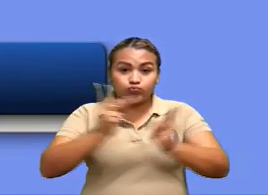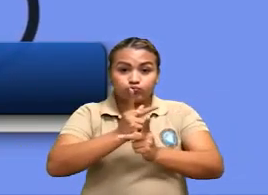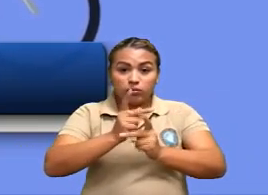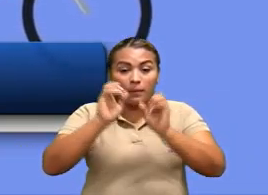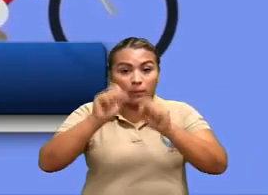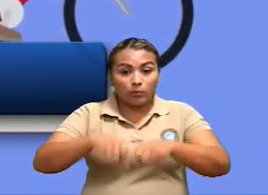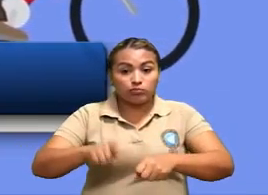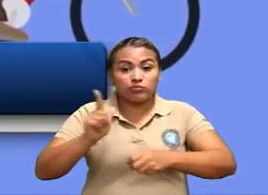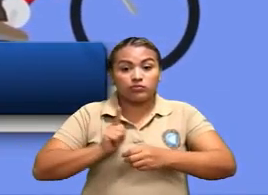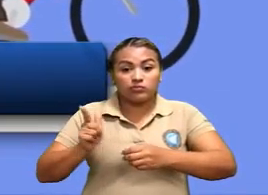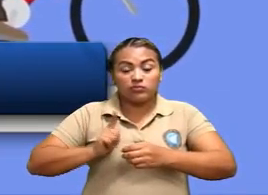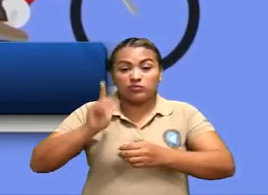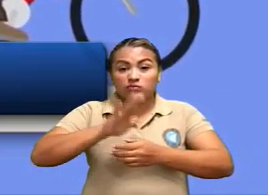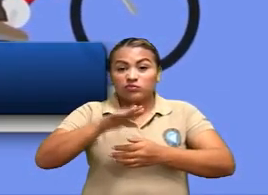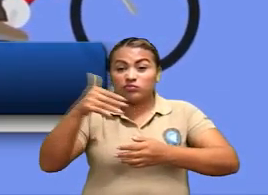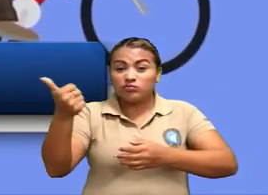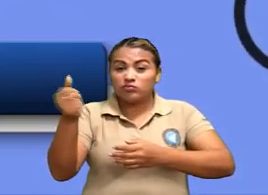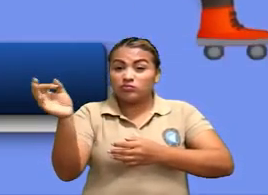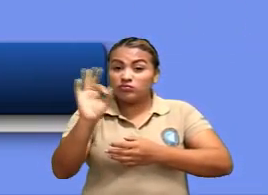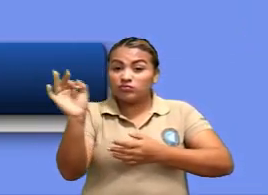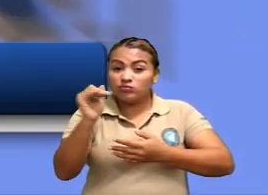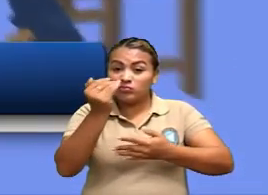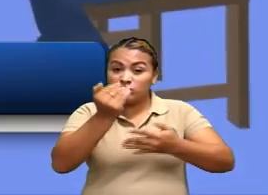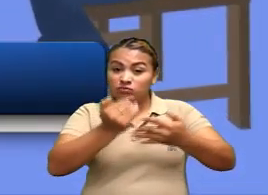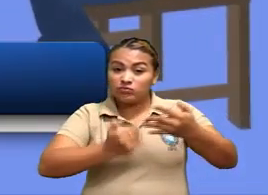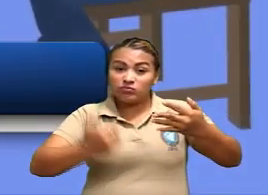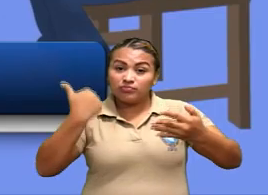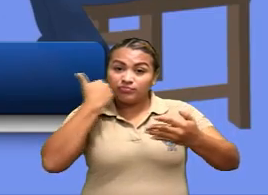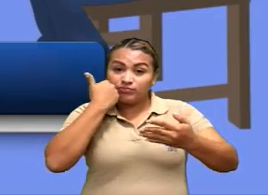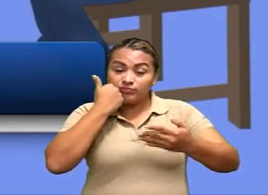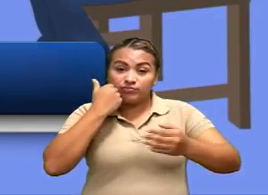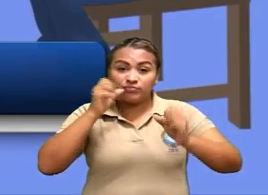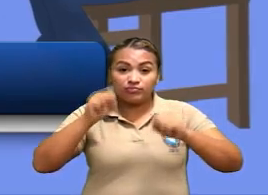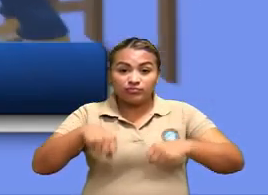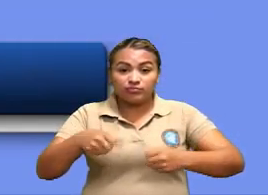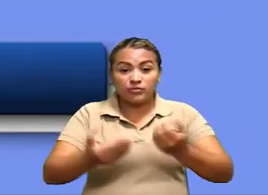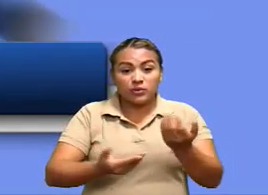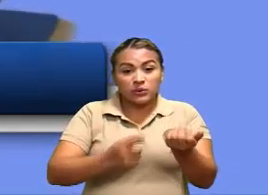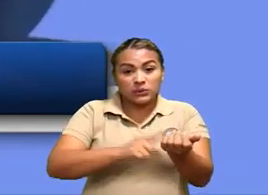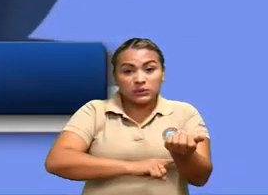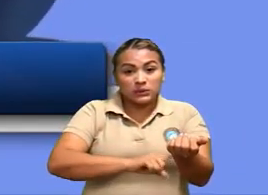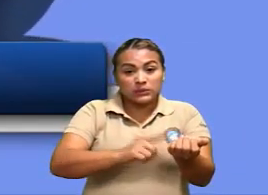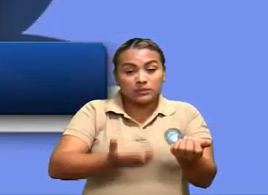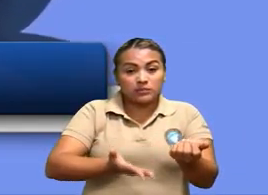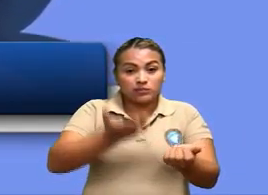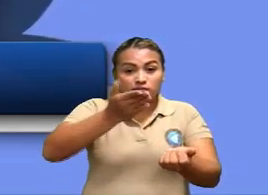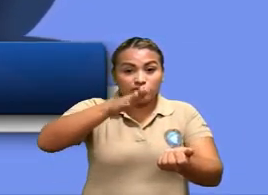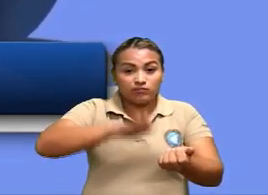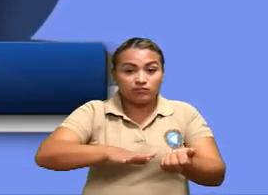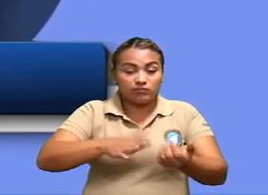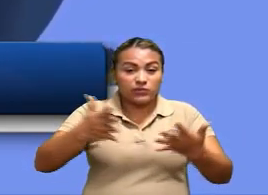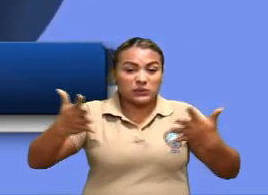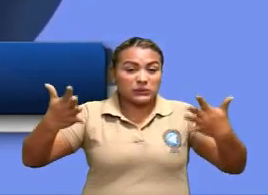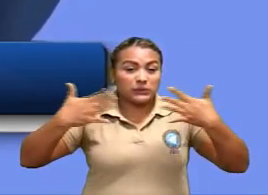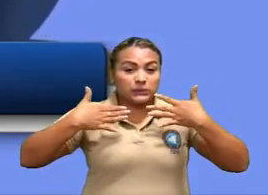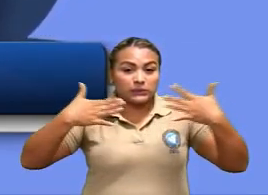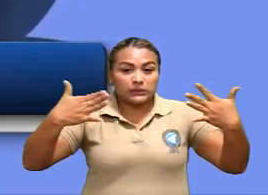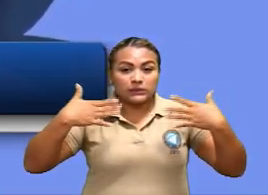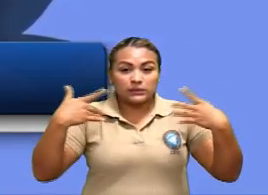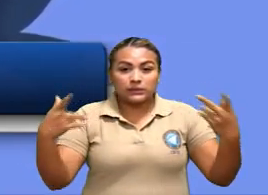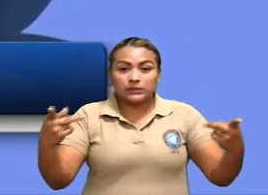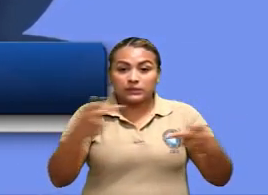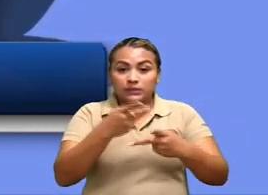conllevarle a otras patologías, ¿cómo? Como le decía, la hipertensión, o sea, presión alta. Entonces, los pacientes tienen que